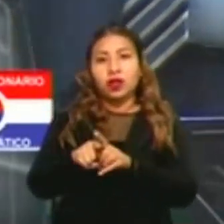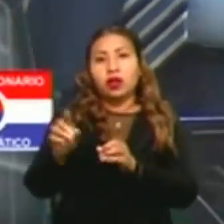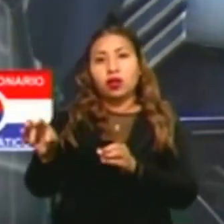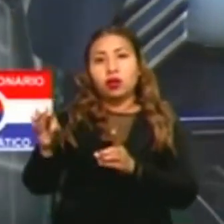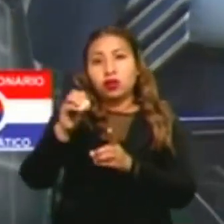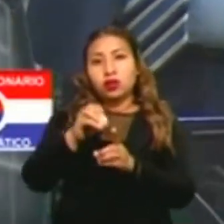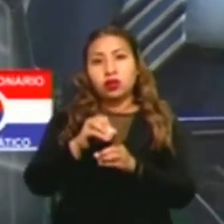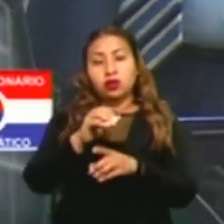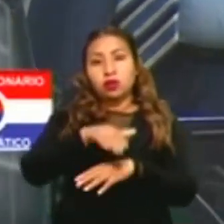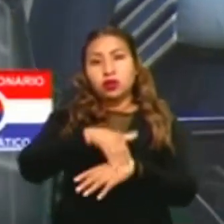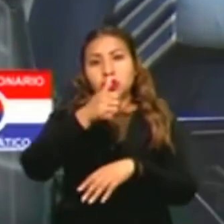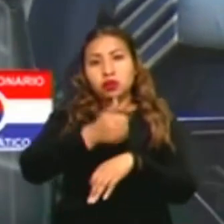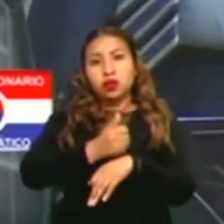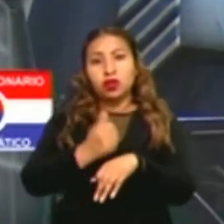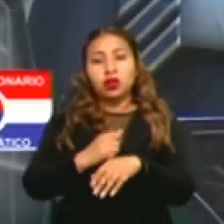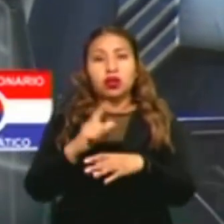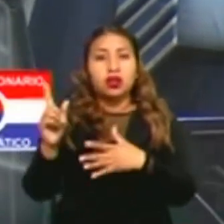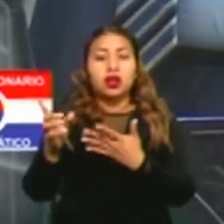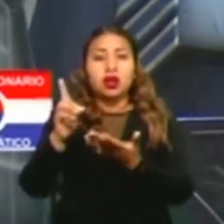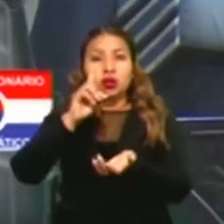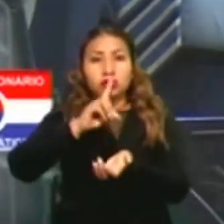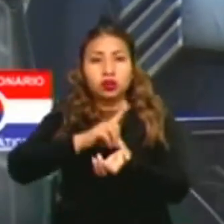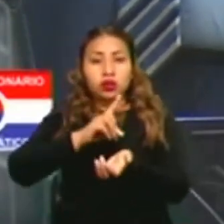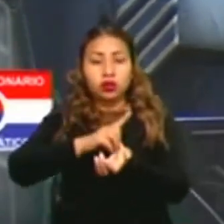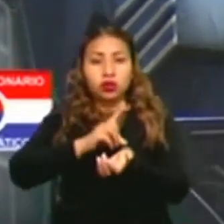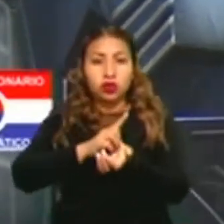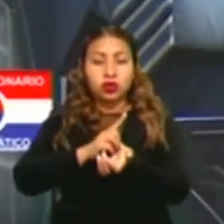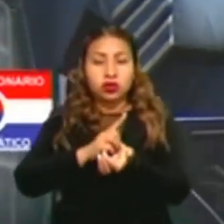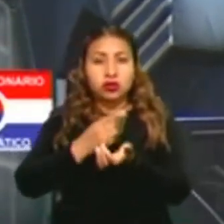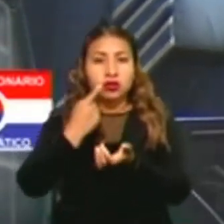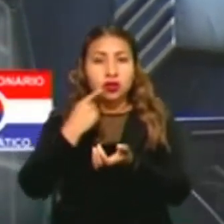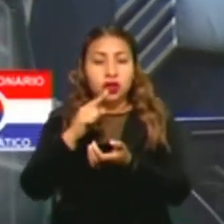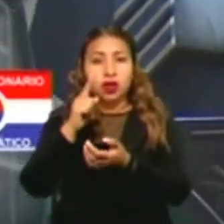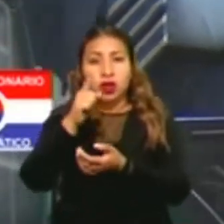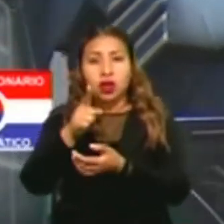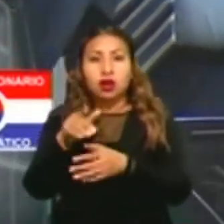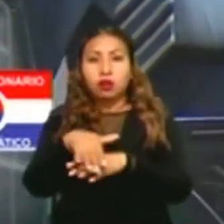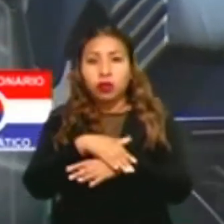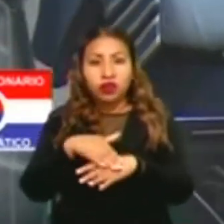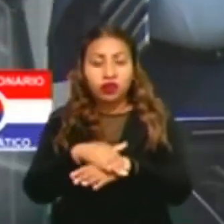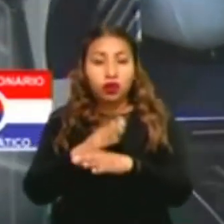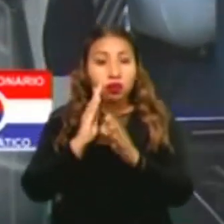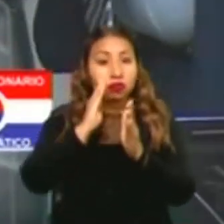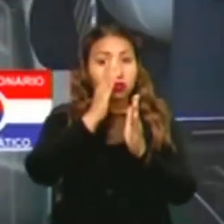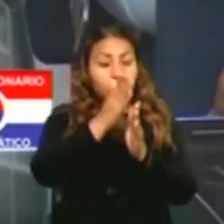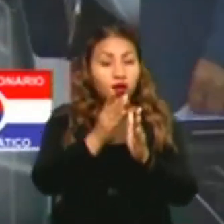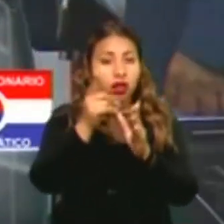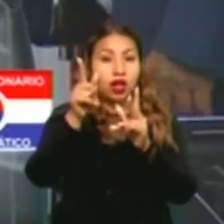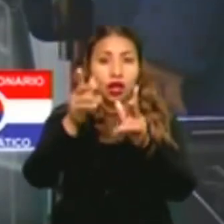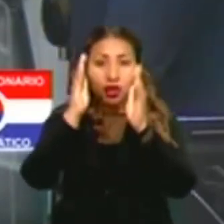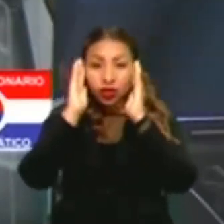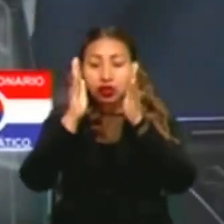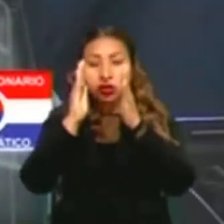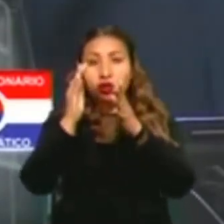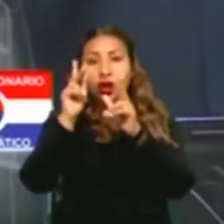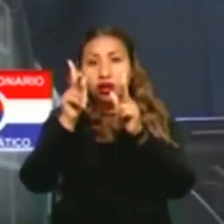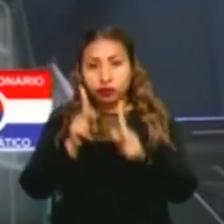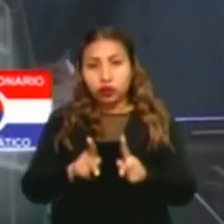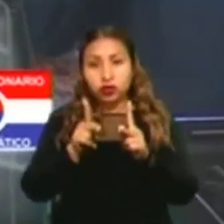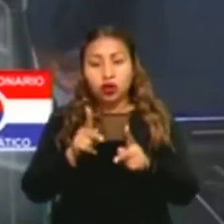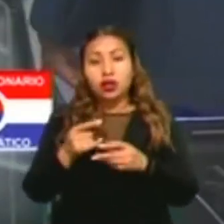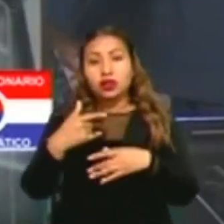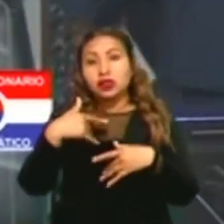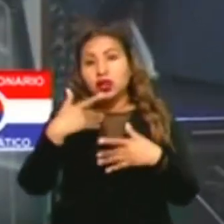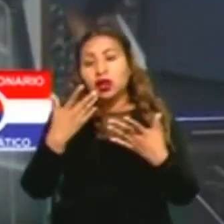objetivo principal es que los médicos acudan y le den atención a estos pacientes. Sabemos